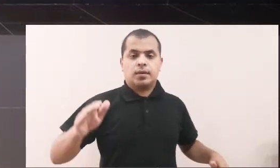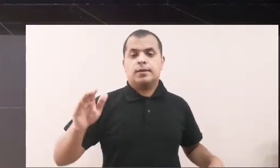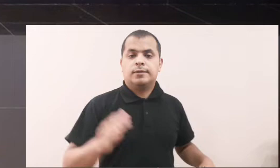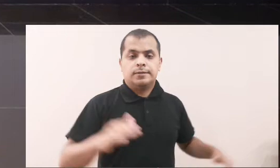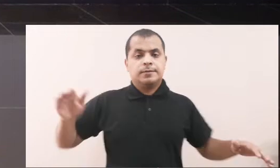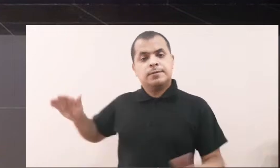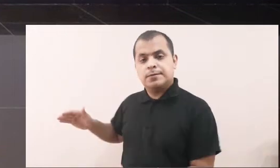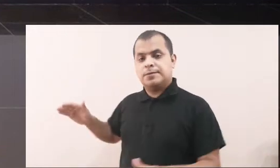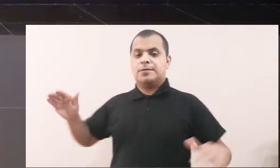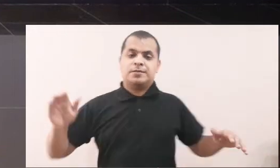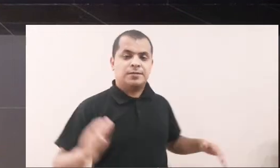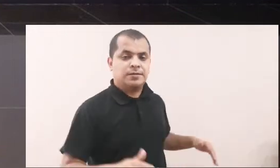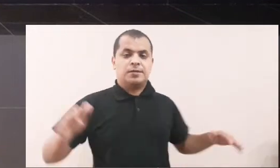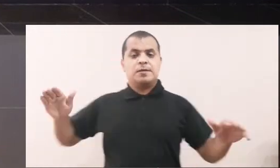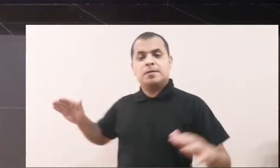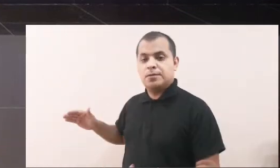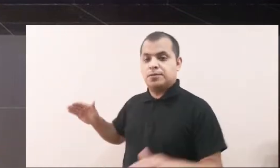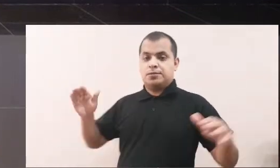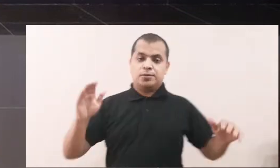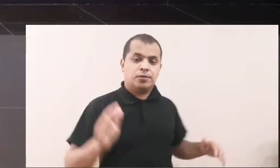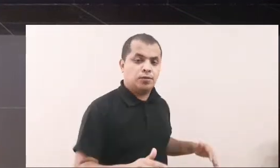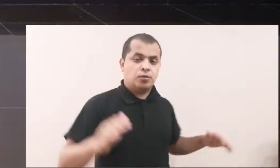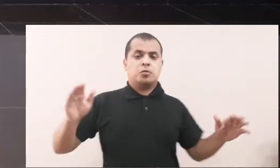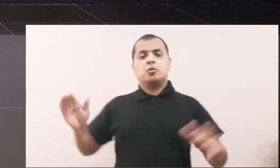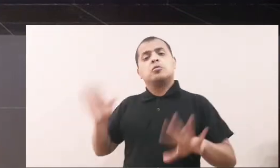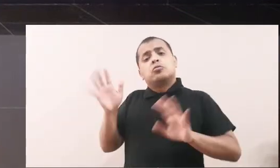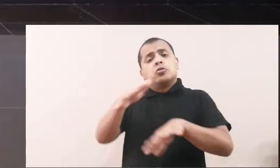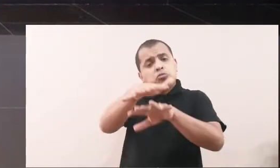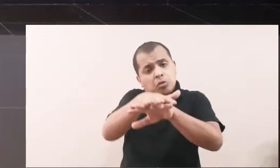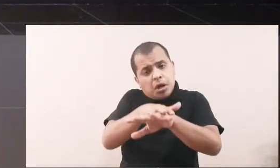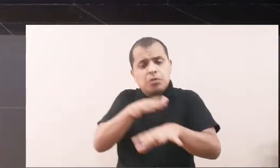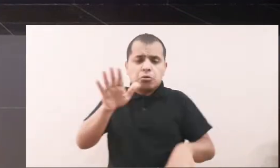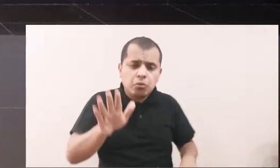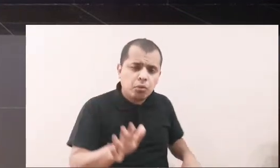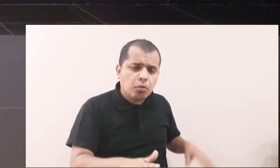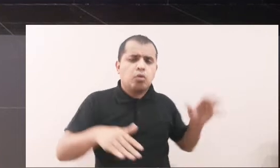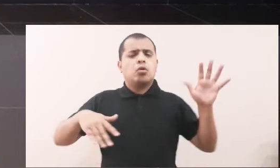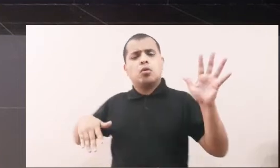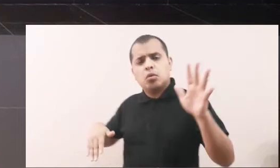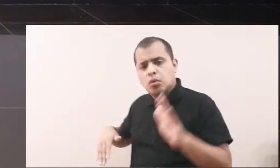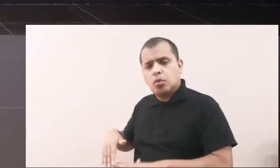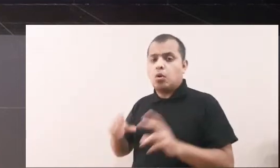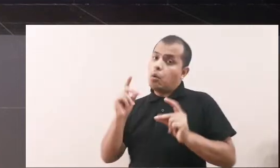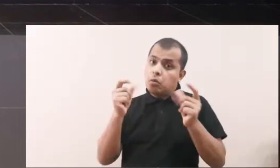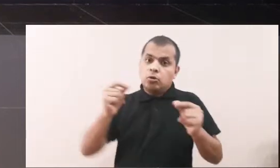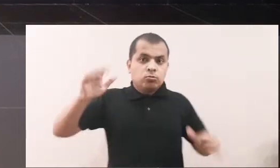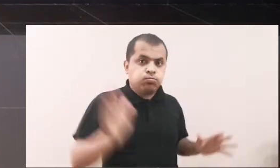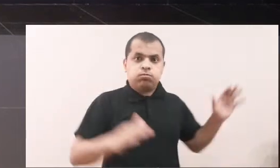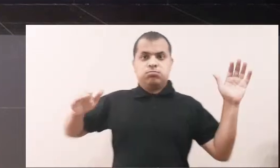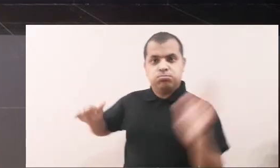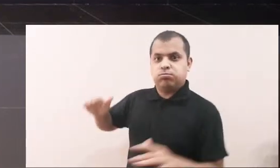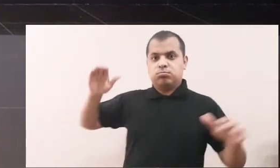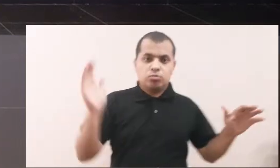El ritmo lo mandan ustedes. El que quiere hace despacito. El que quiere lo hace más rápido, quien está más en